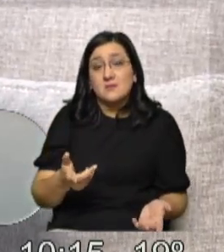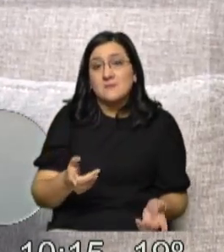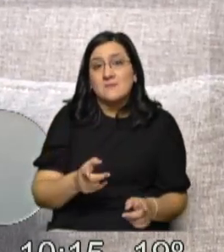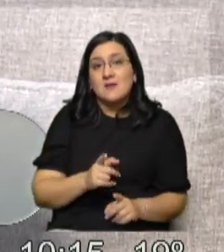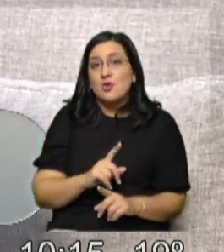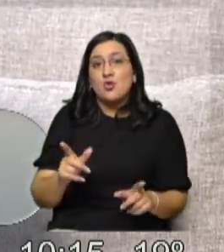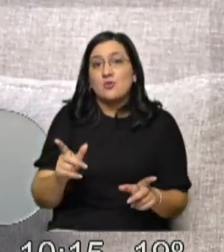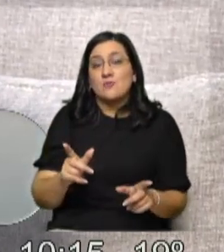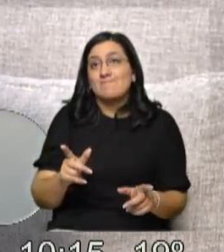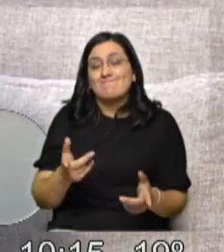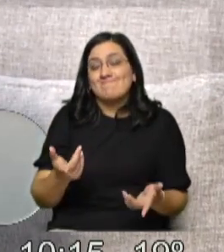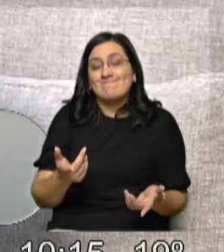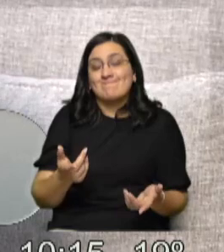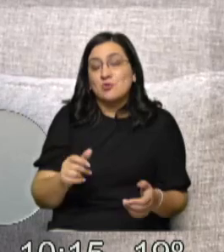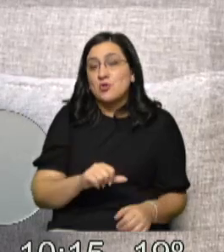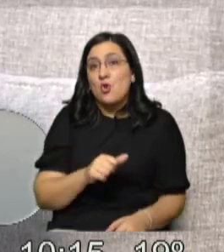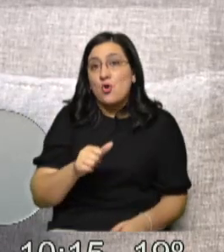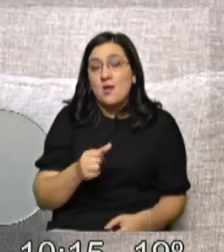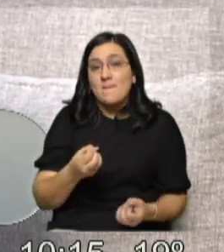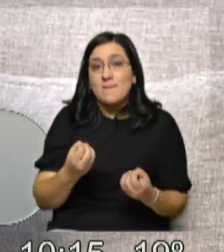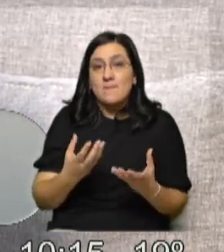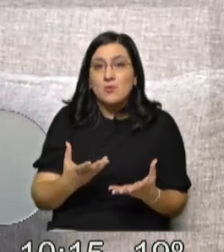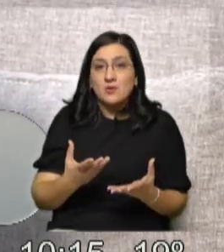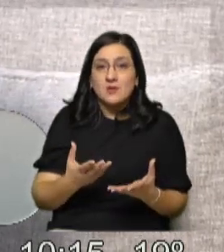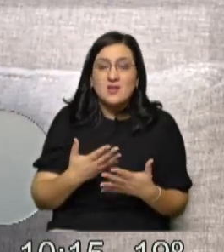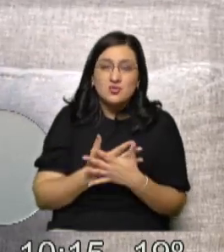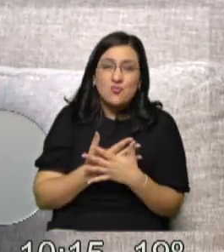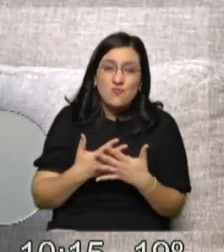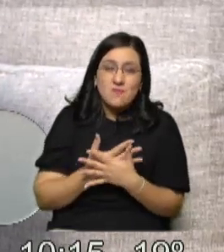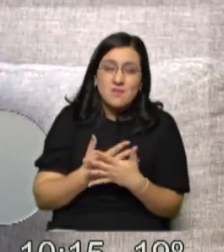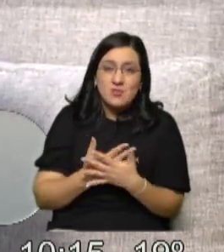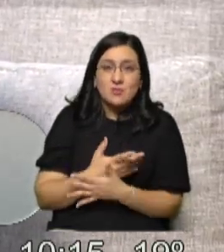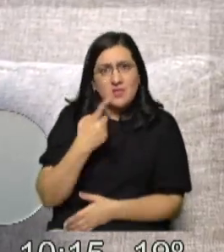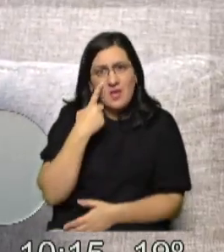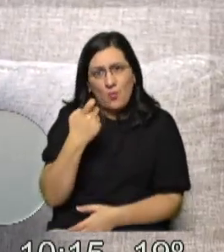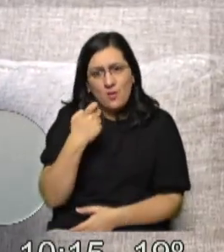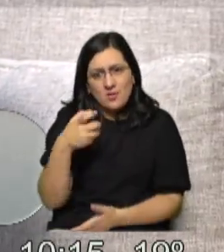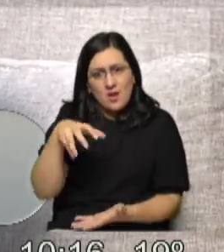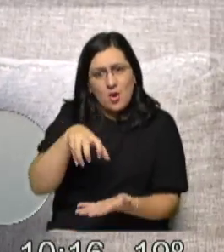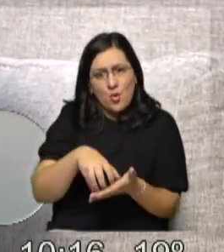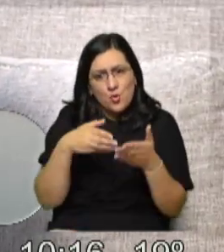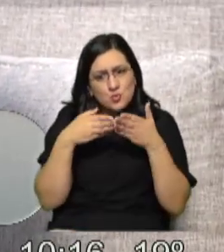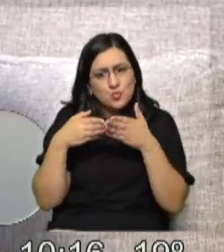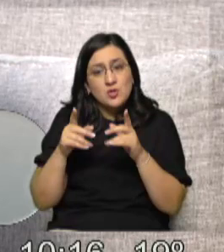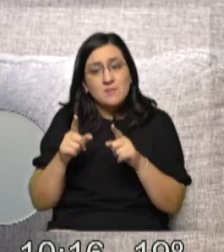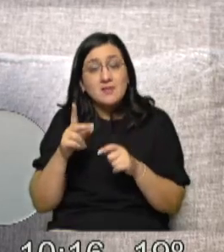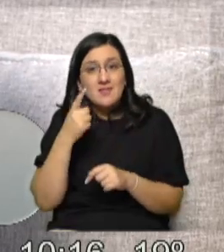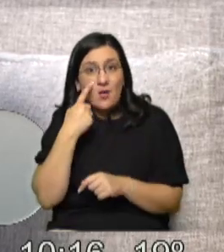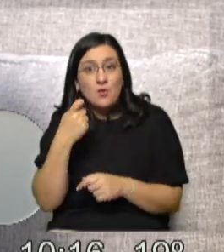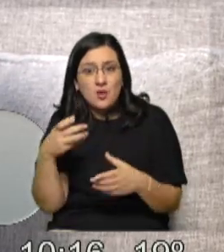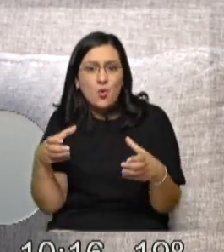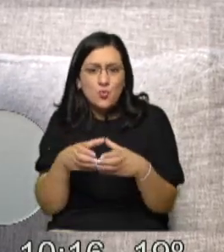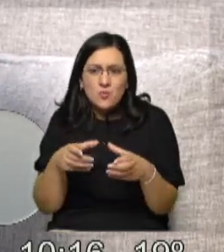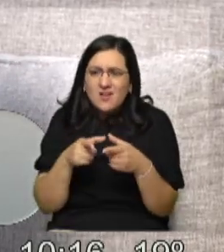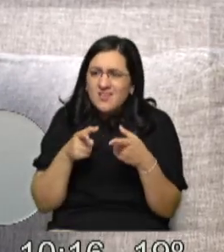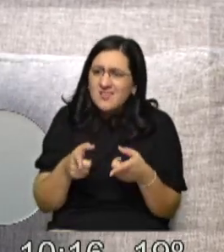no terminan cayendo. Porque sí, es como te digo, el sufrimiento, y uno lo ve en los consultorios, lo ve en los grupos todo el tiempo. Dice, che, pero